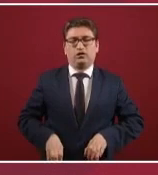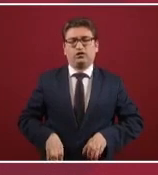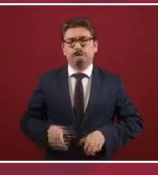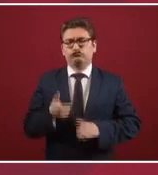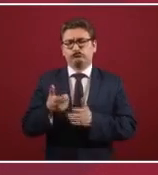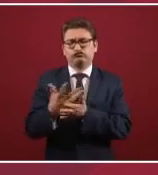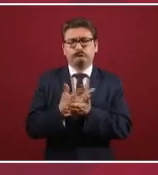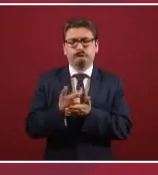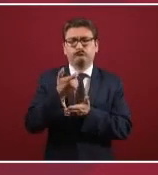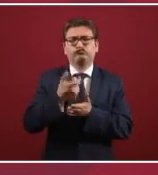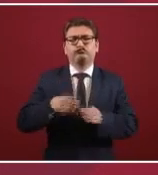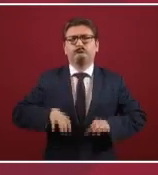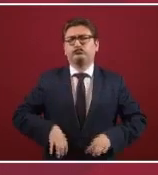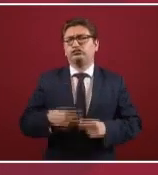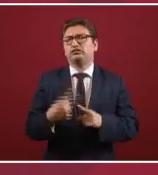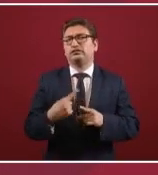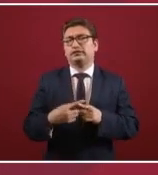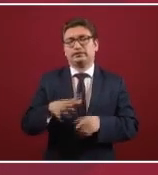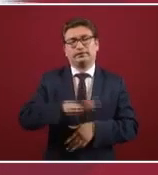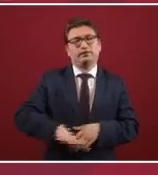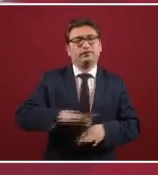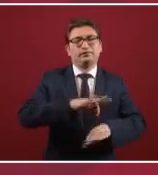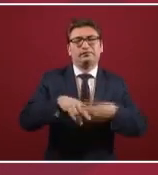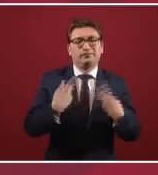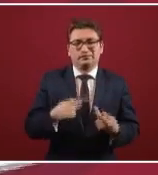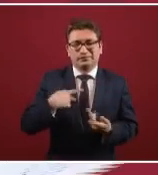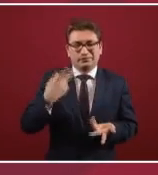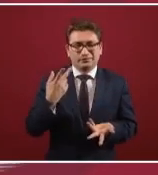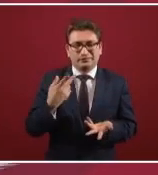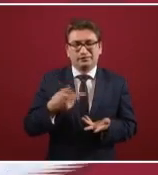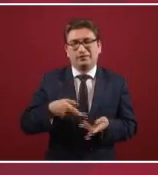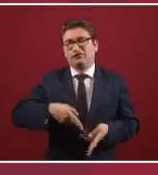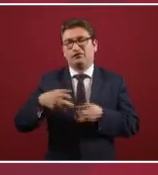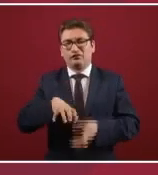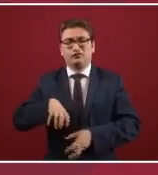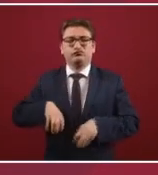pueblo y luego